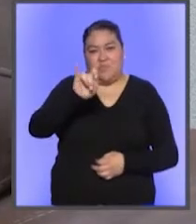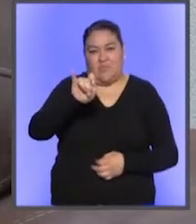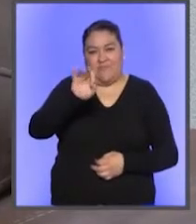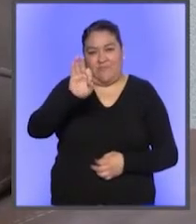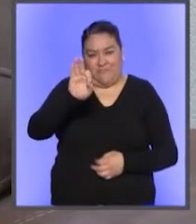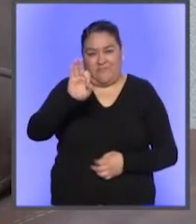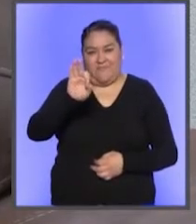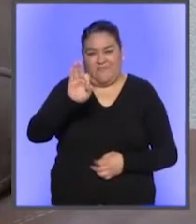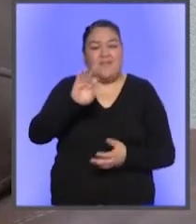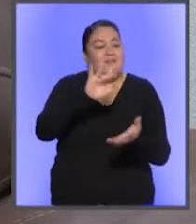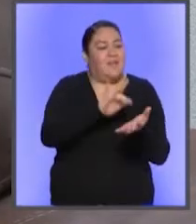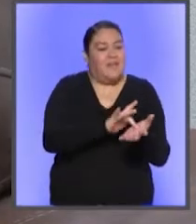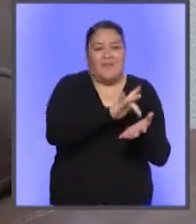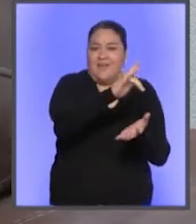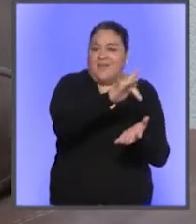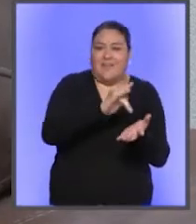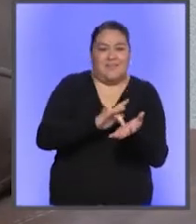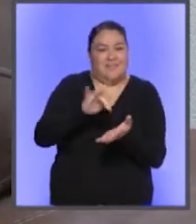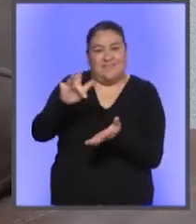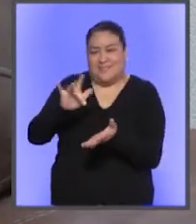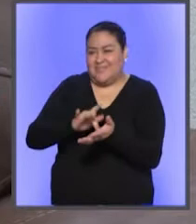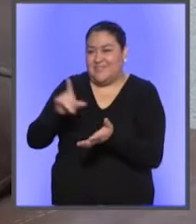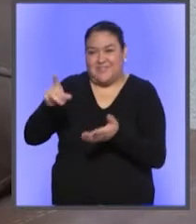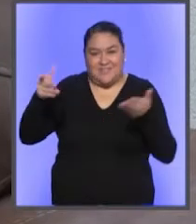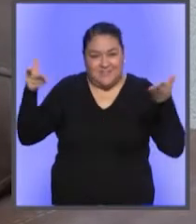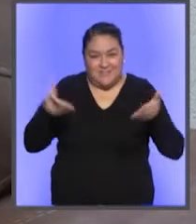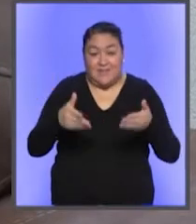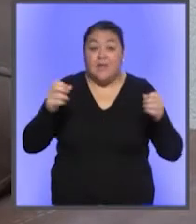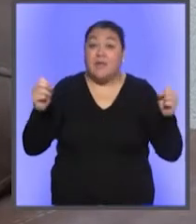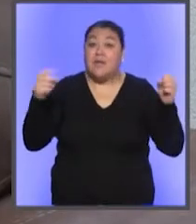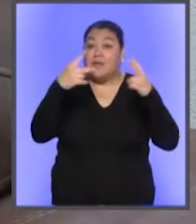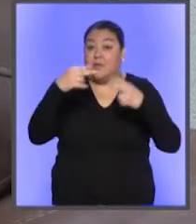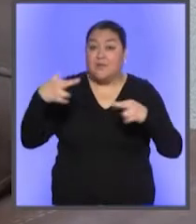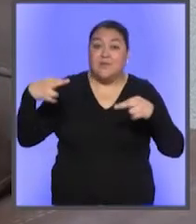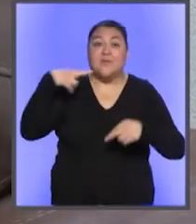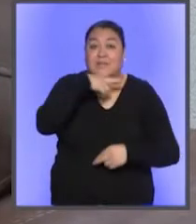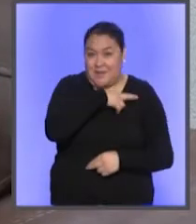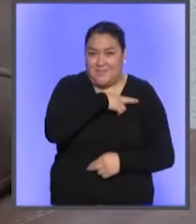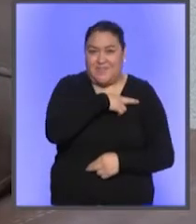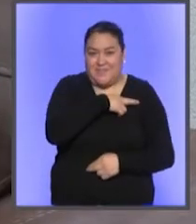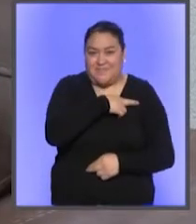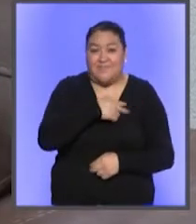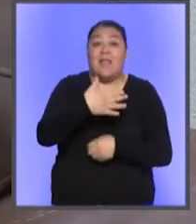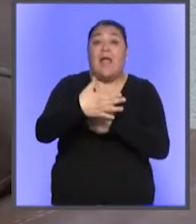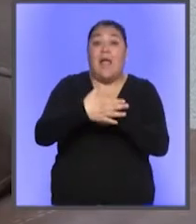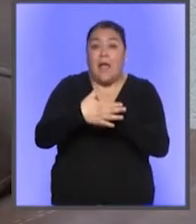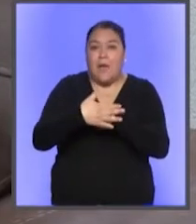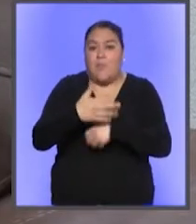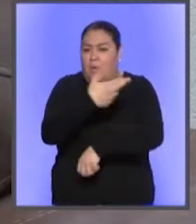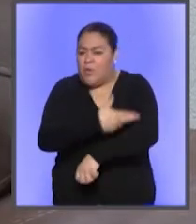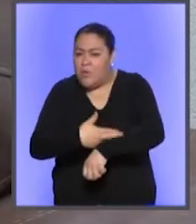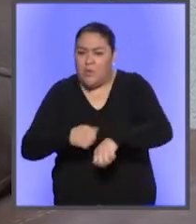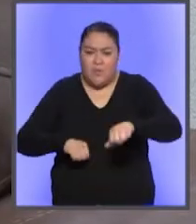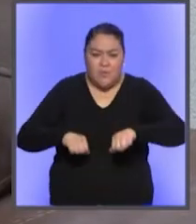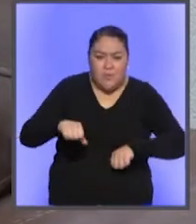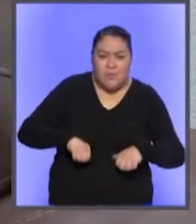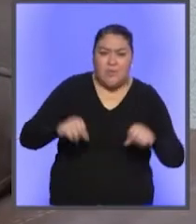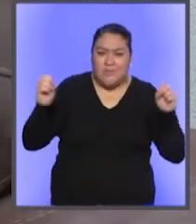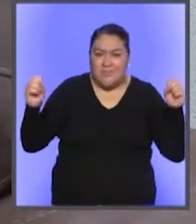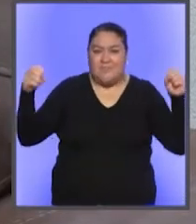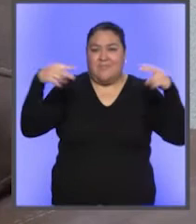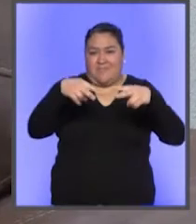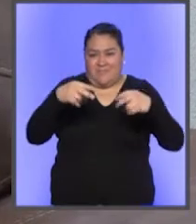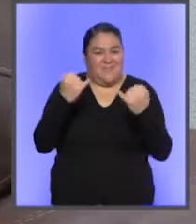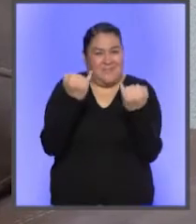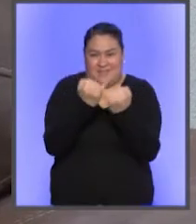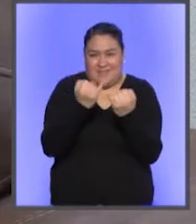poder judicial de la federación quien agradece su participación y nos vemos en la próxima edición y en próximas actividades que